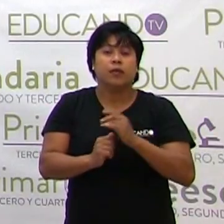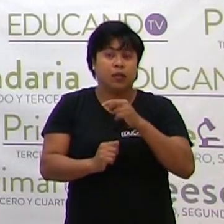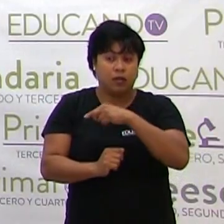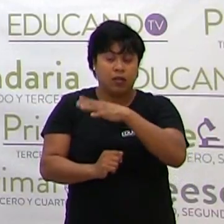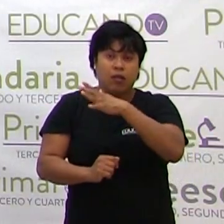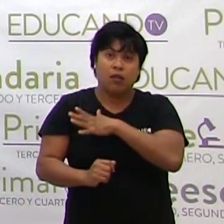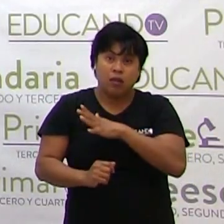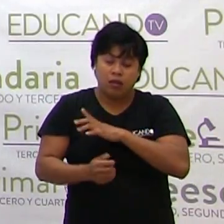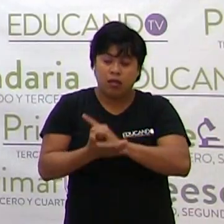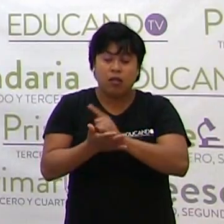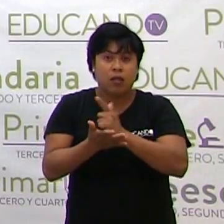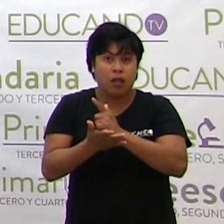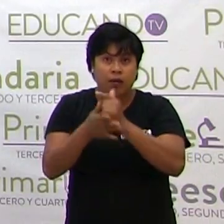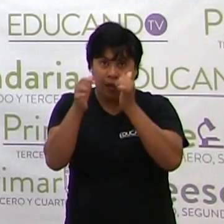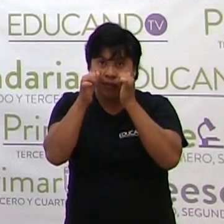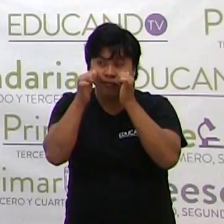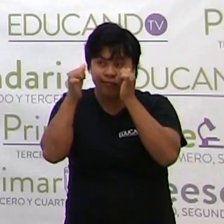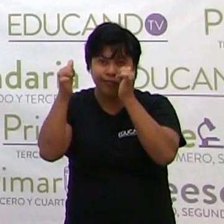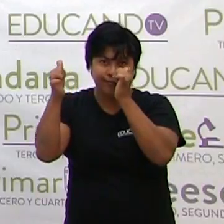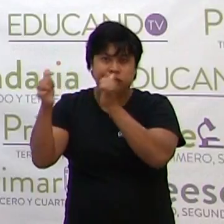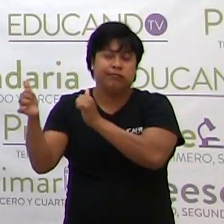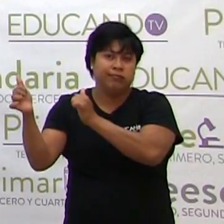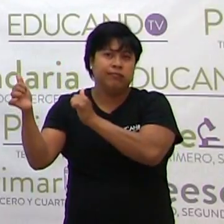tenemos libros, mucha atención,